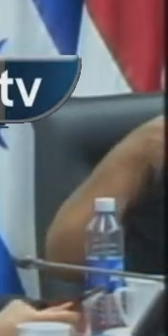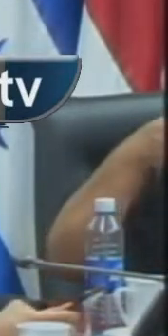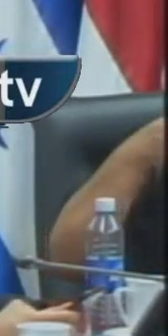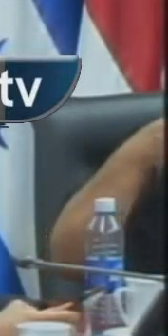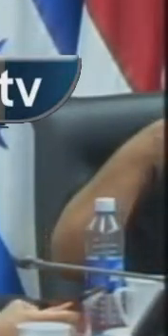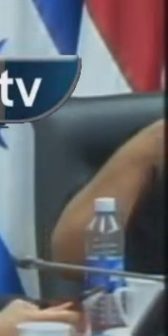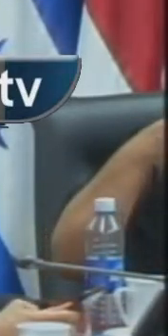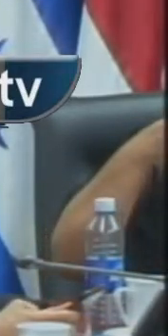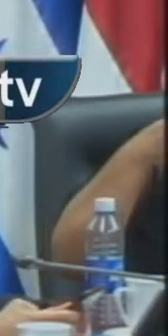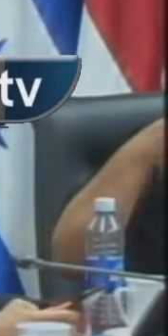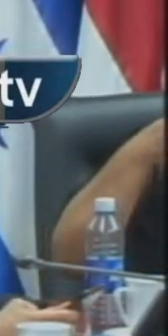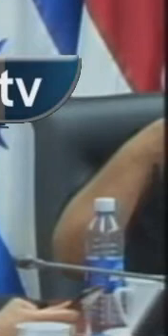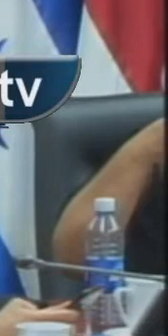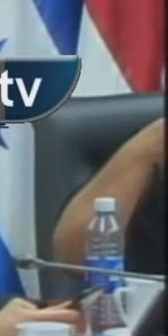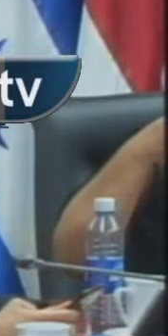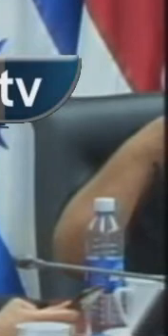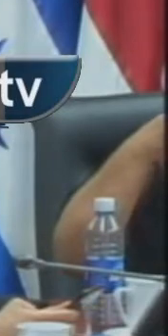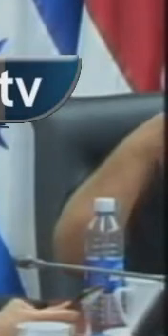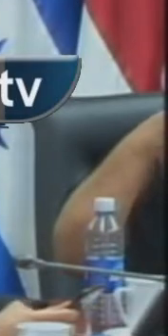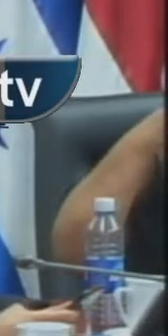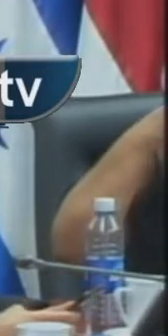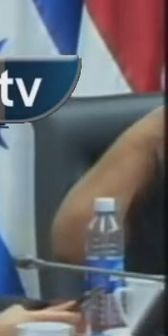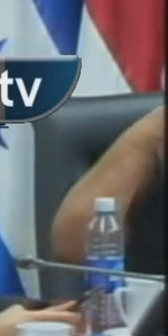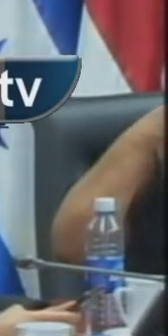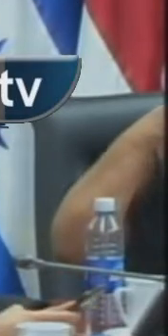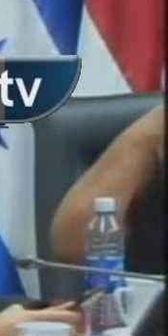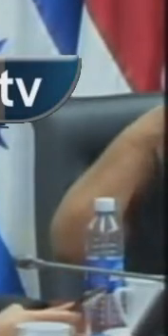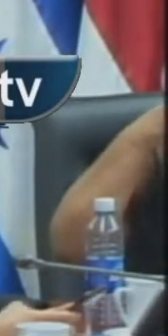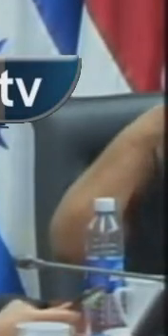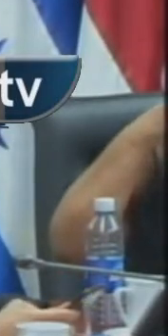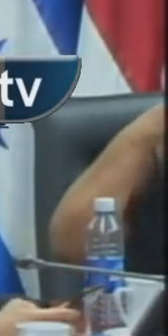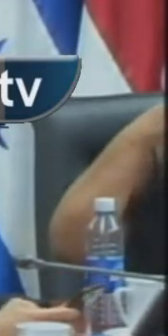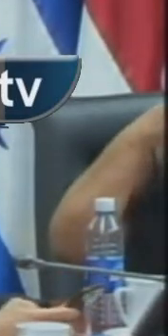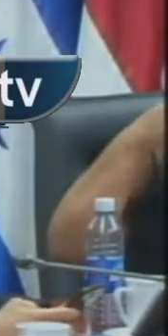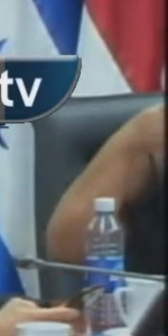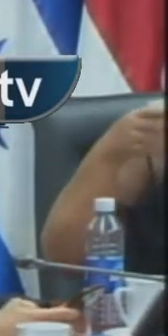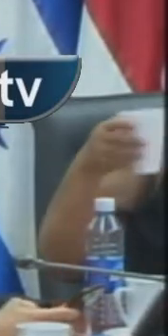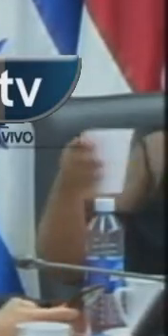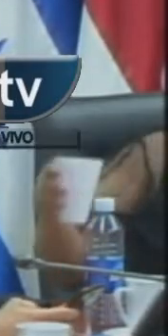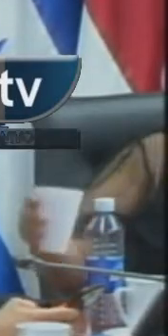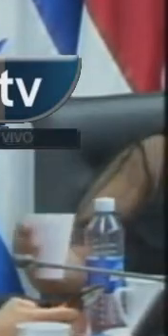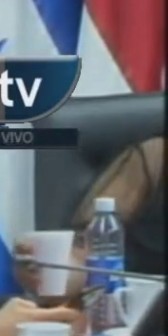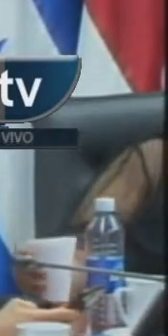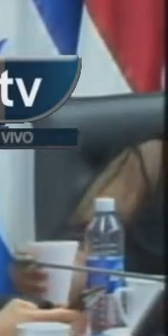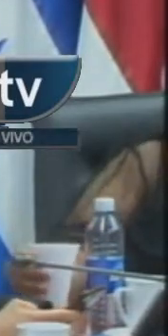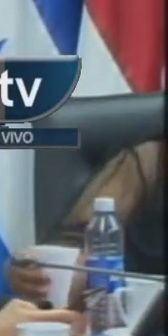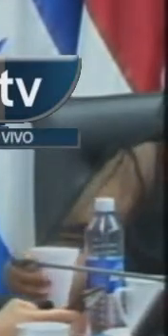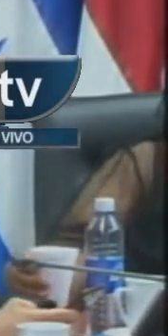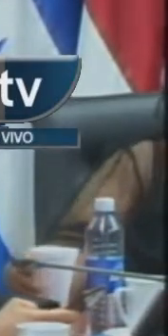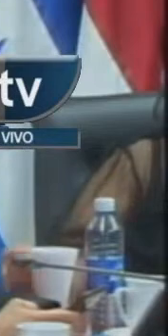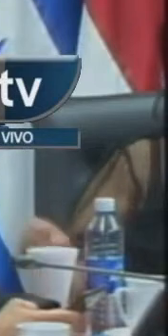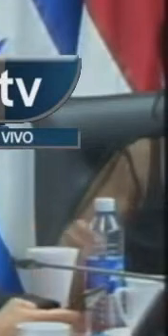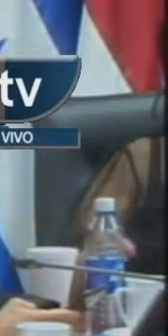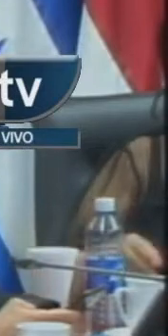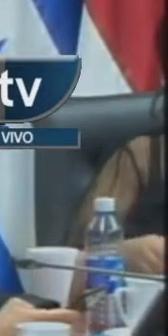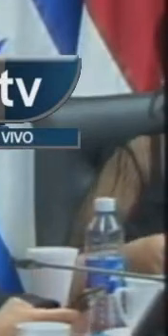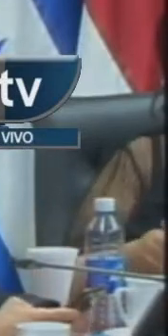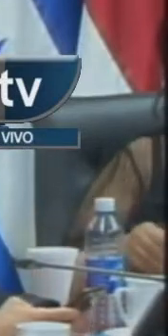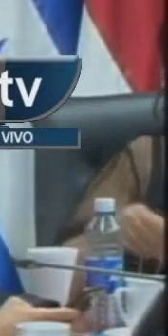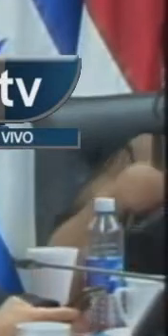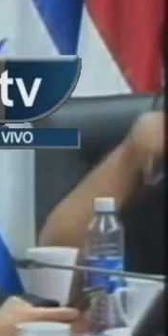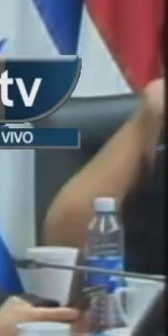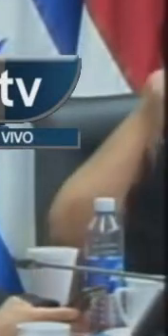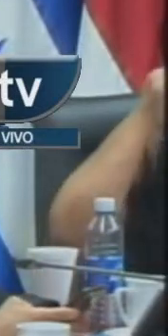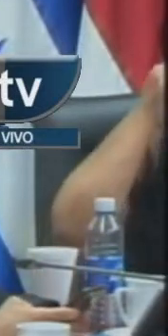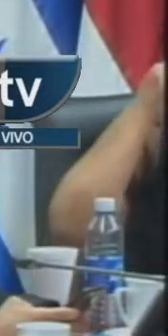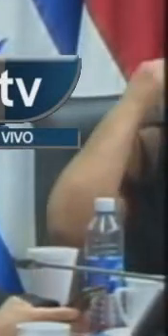datos. Porque si usted dice, si de repente dice, no, miren, la vamos a revisar este diciembre, pero ya hay datos que nos pueden